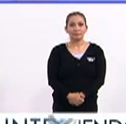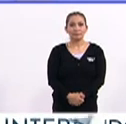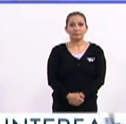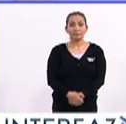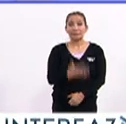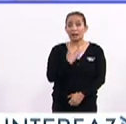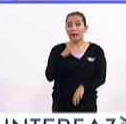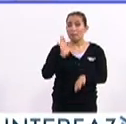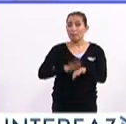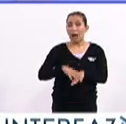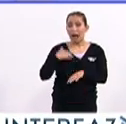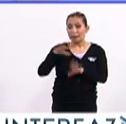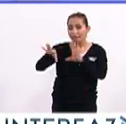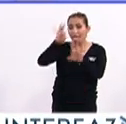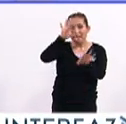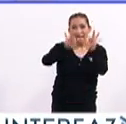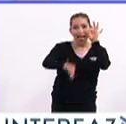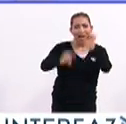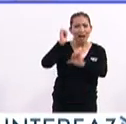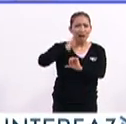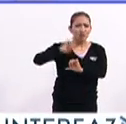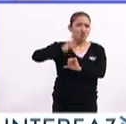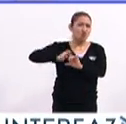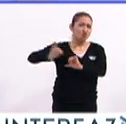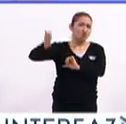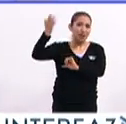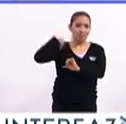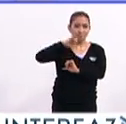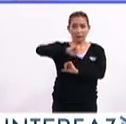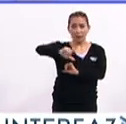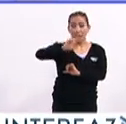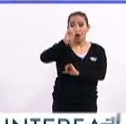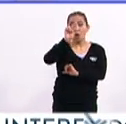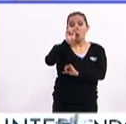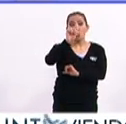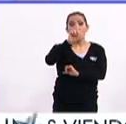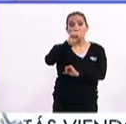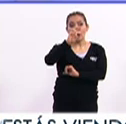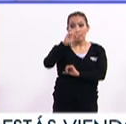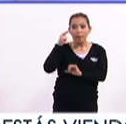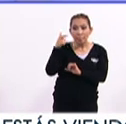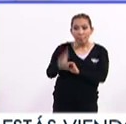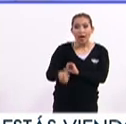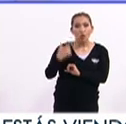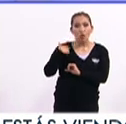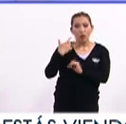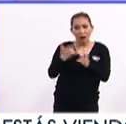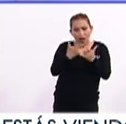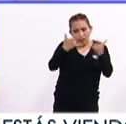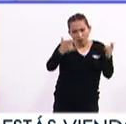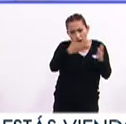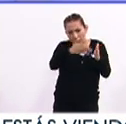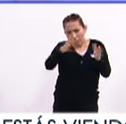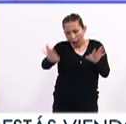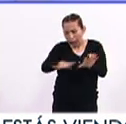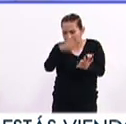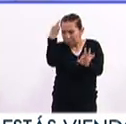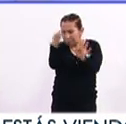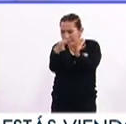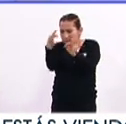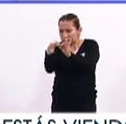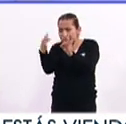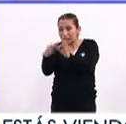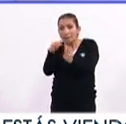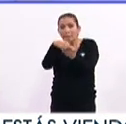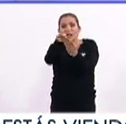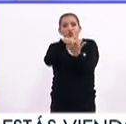Y tenemos más hallazgos arqueológicos, pues expertos de la Universidad Autónoma de México descubrieron una cronología más precisa en